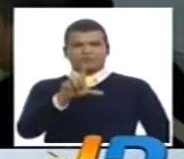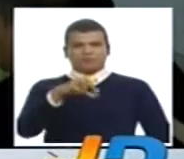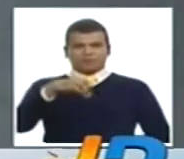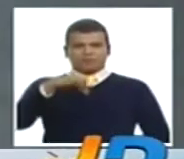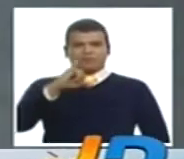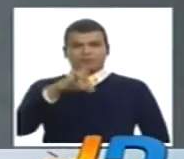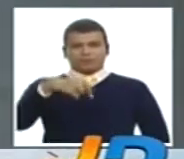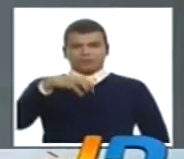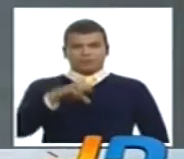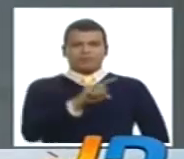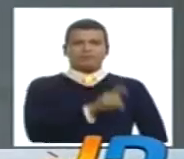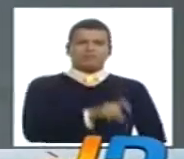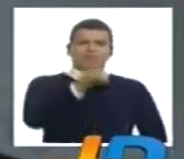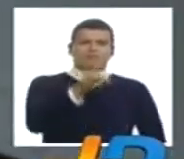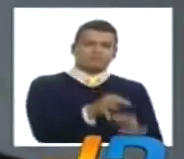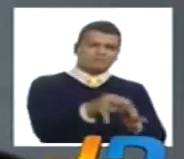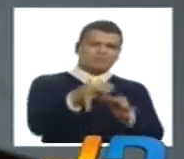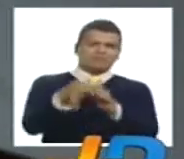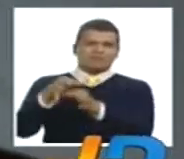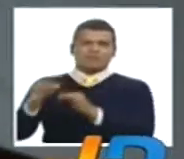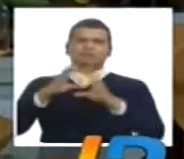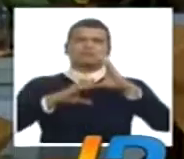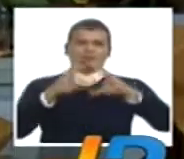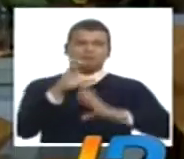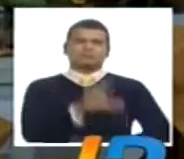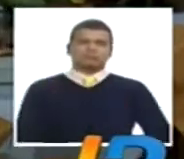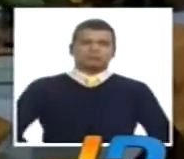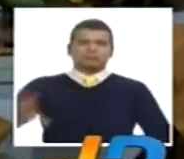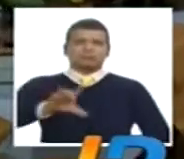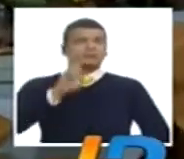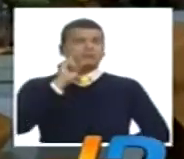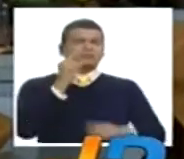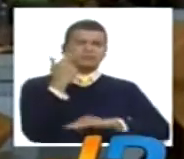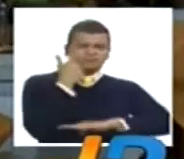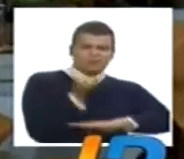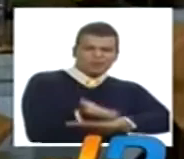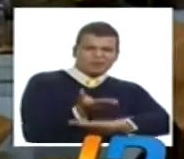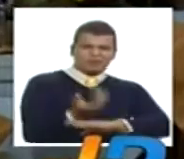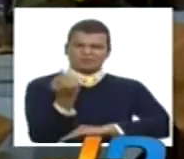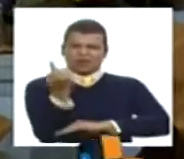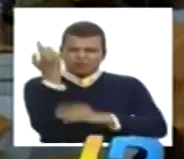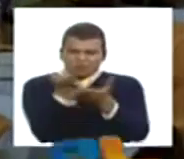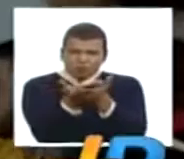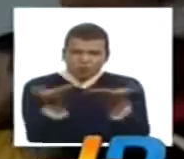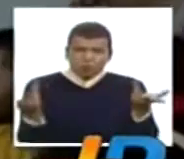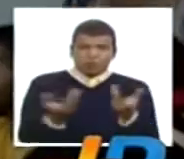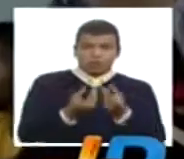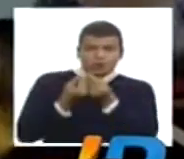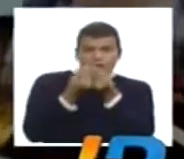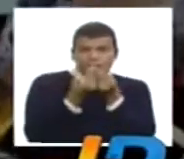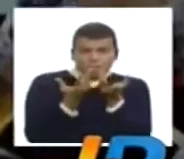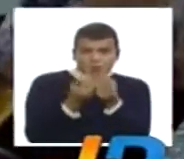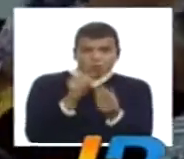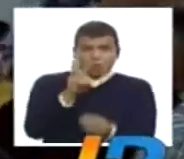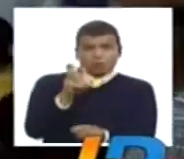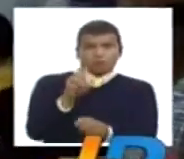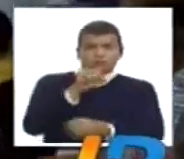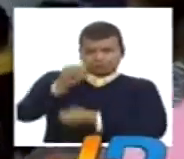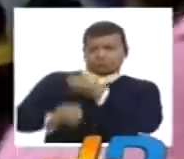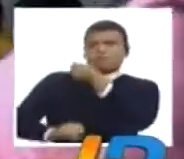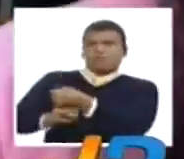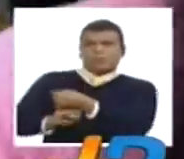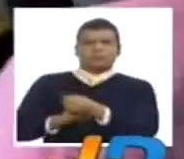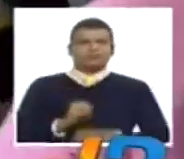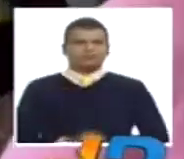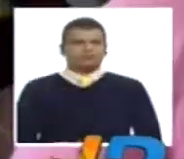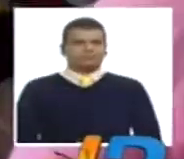este departamento presentando su propuesta política, recibió la adhesión a su campaña de 8 concejales de Santander de Quilichao. Es un sentimiento de